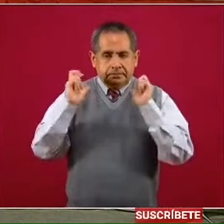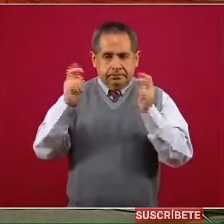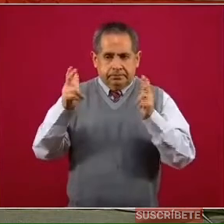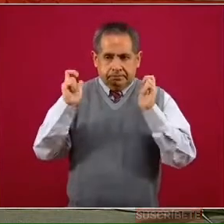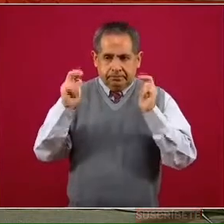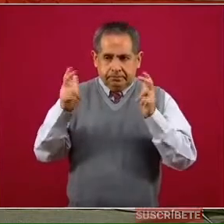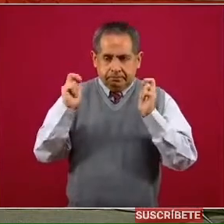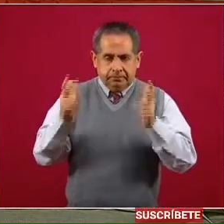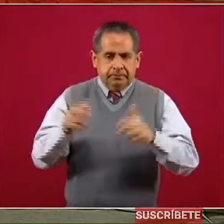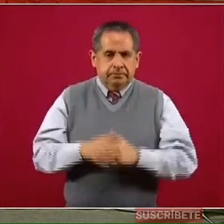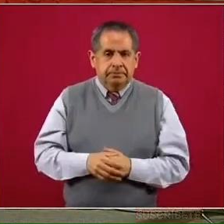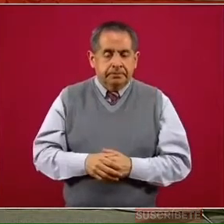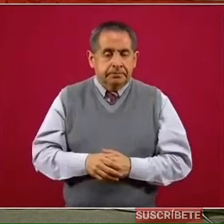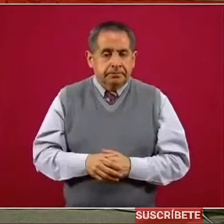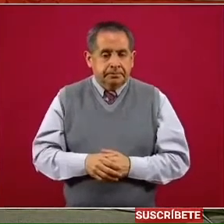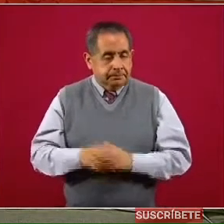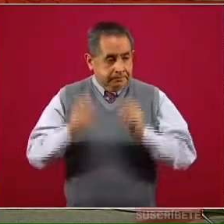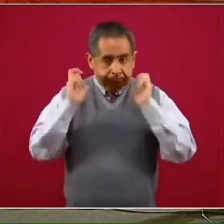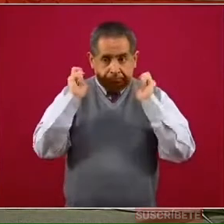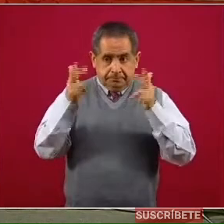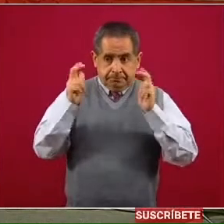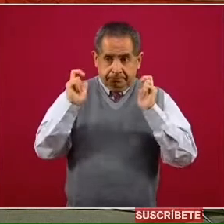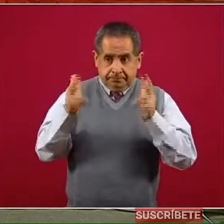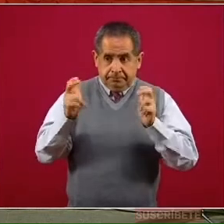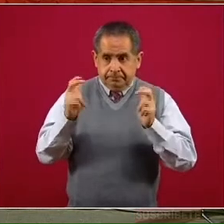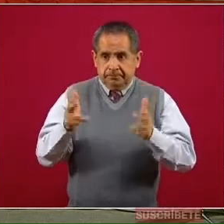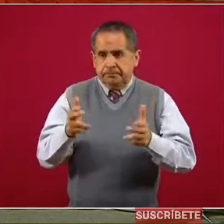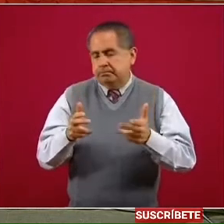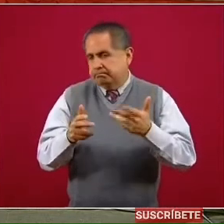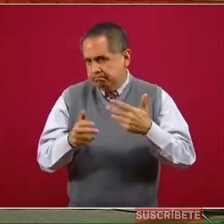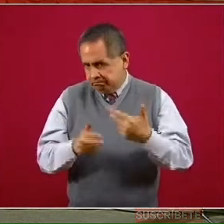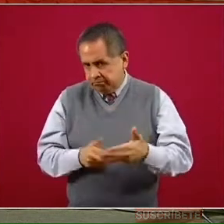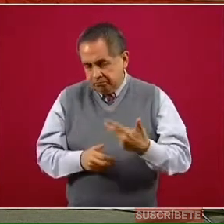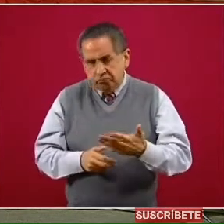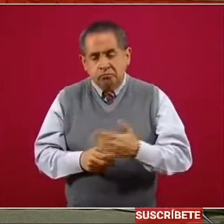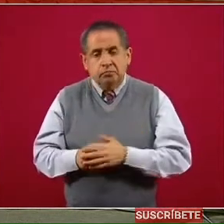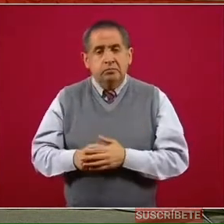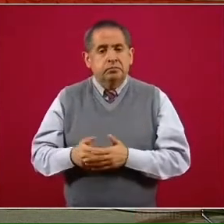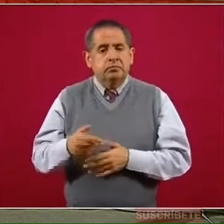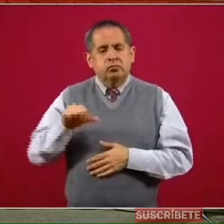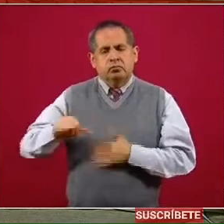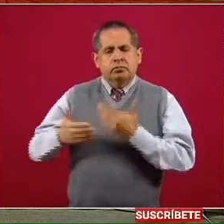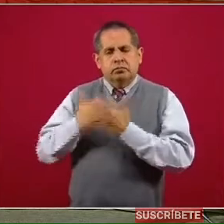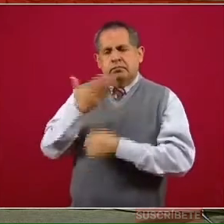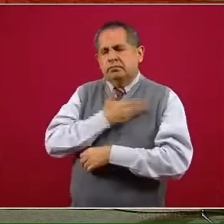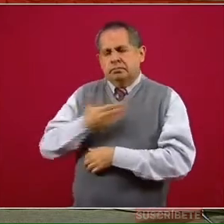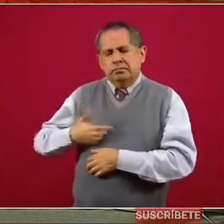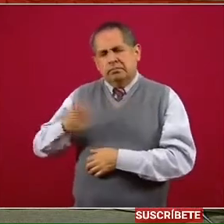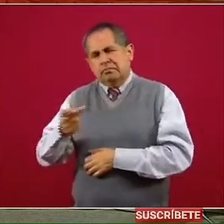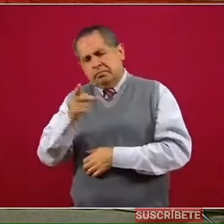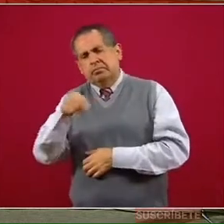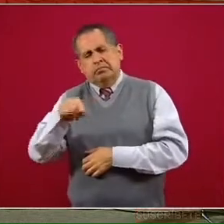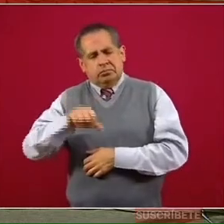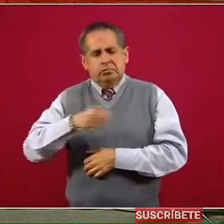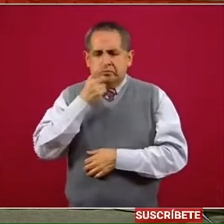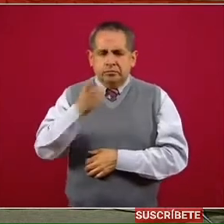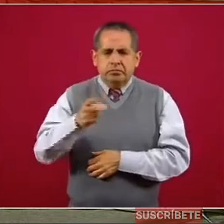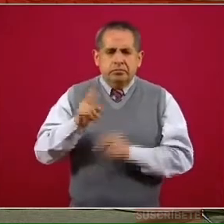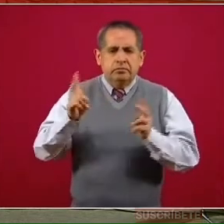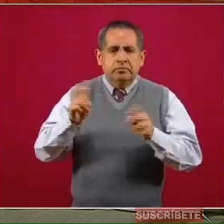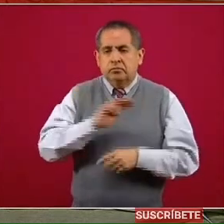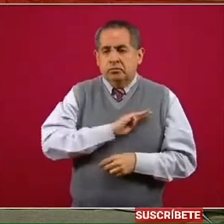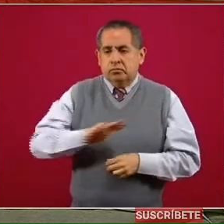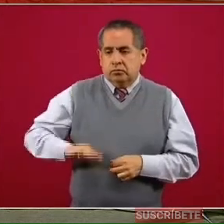Chiapas. En Chiapas lo que quiero destacar, y esto también lo comentaba el presidente en la mañana, o se lo preguntaban al presidente, el tema de